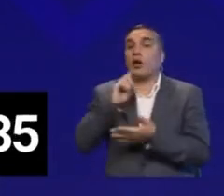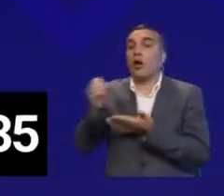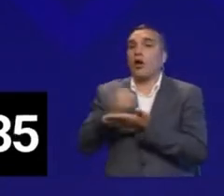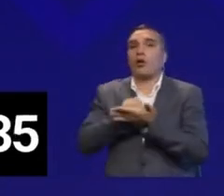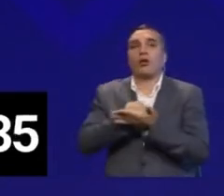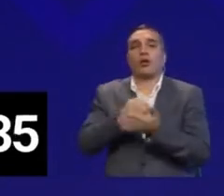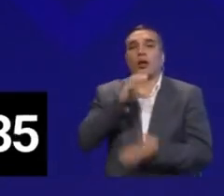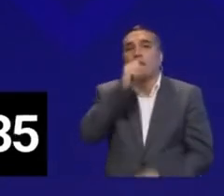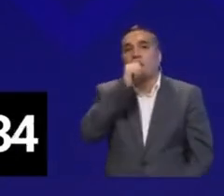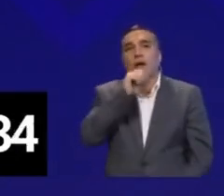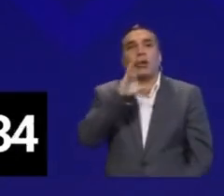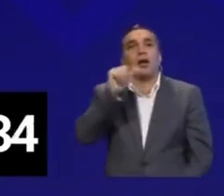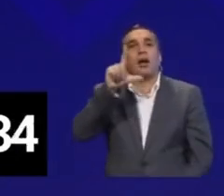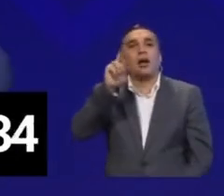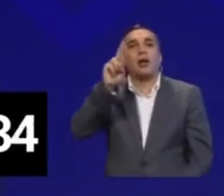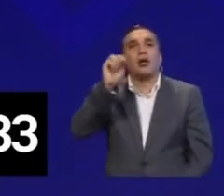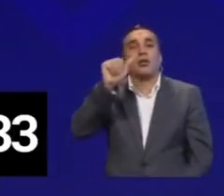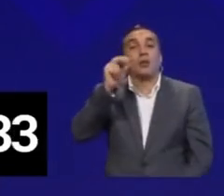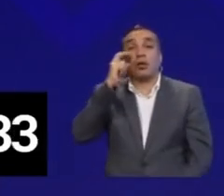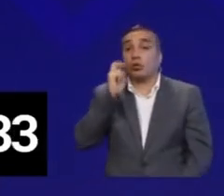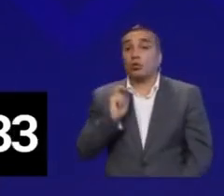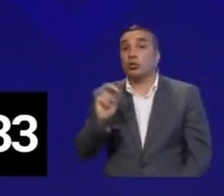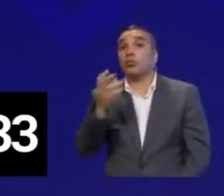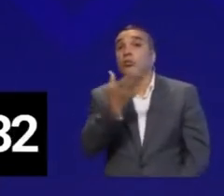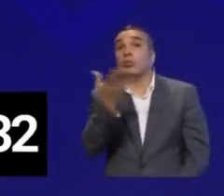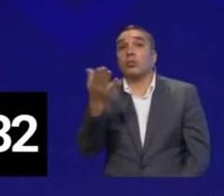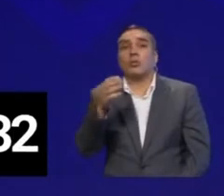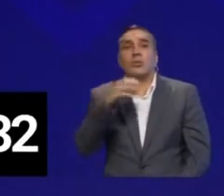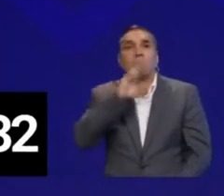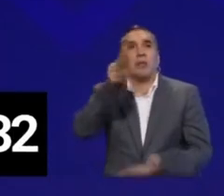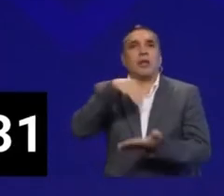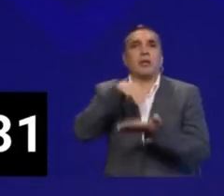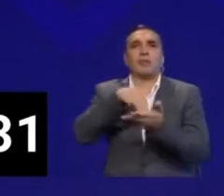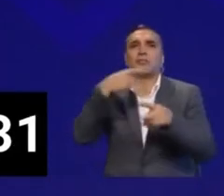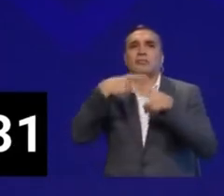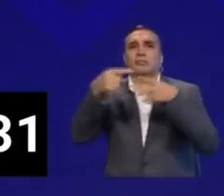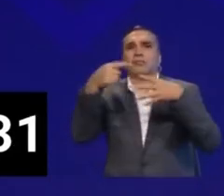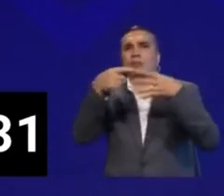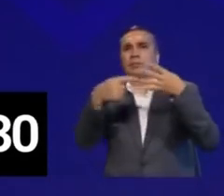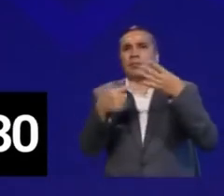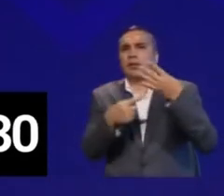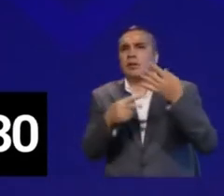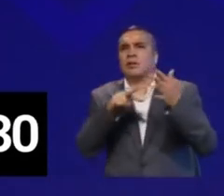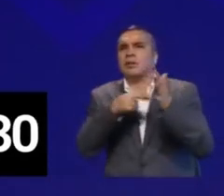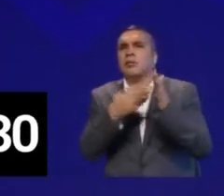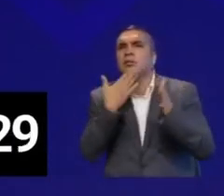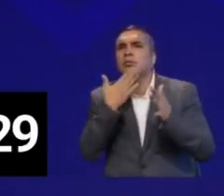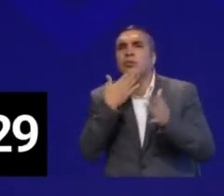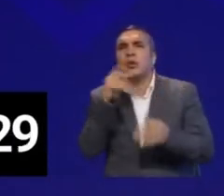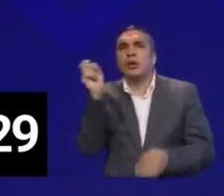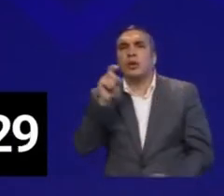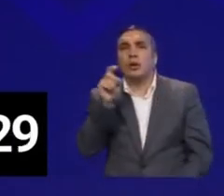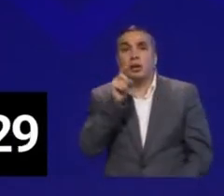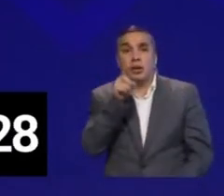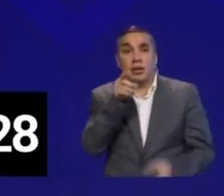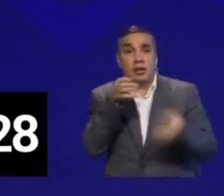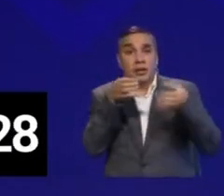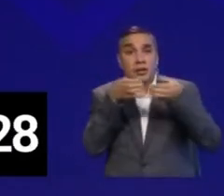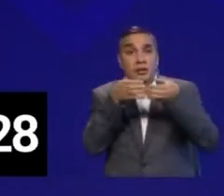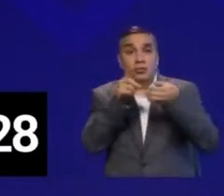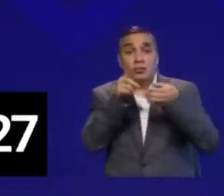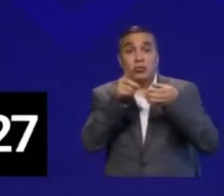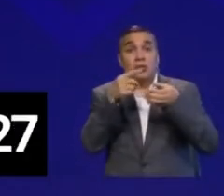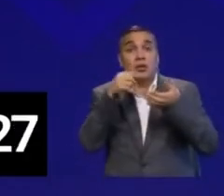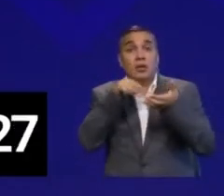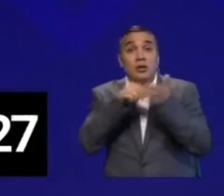naranja en Caluma, turismo en Manabí, etcétera. Es decir, necesitamos que eso